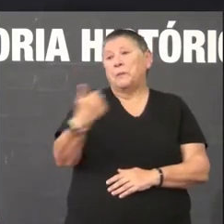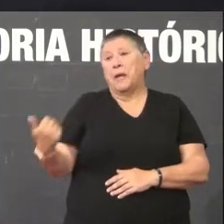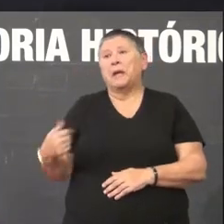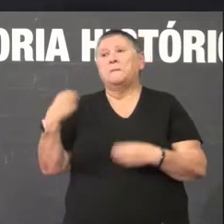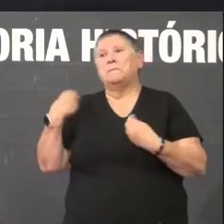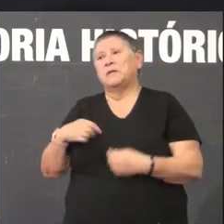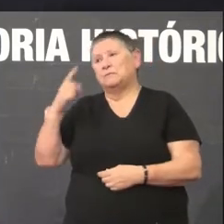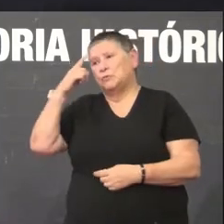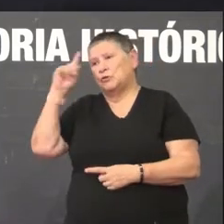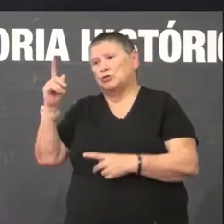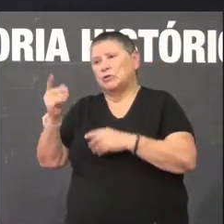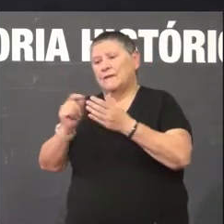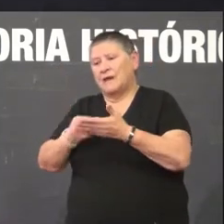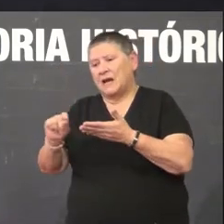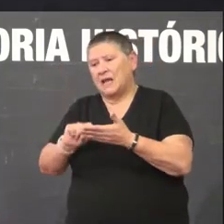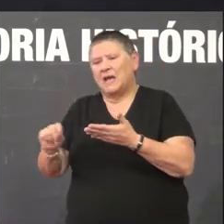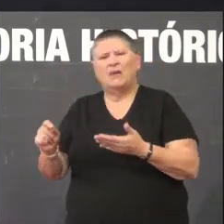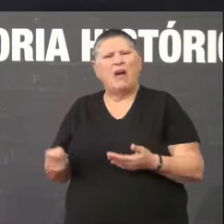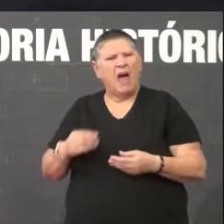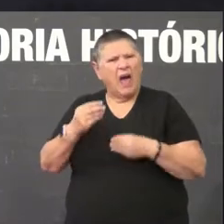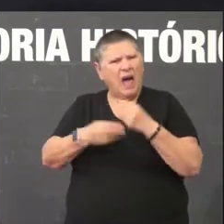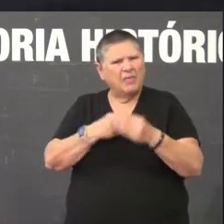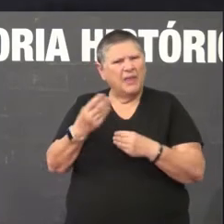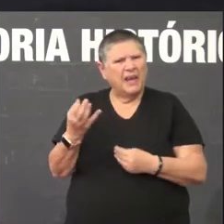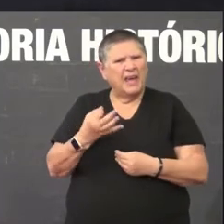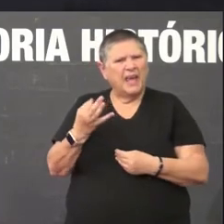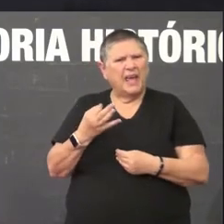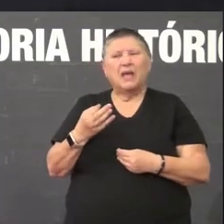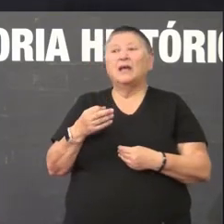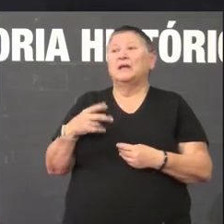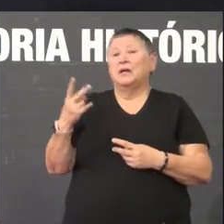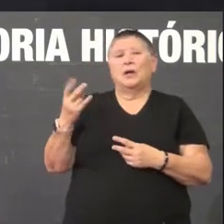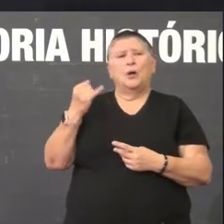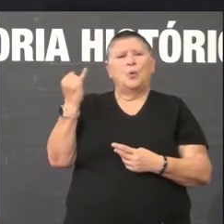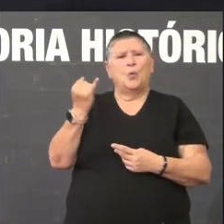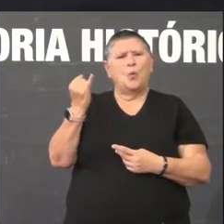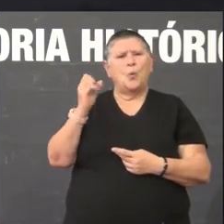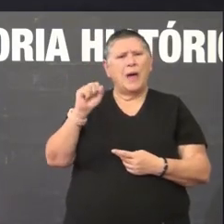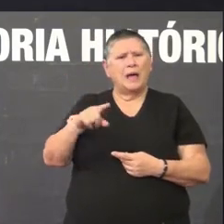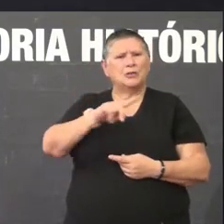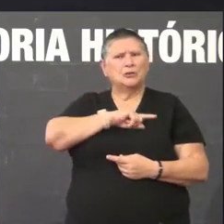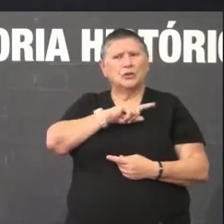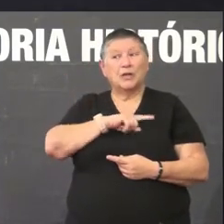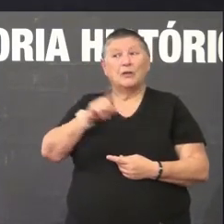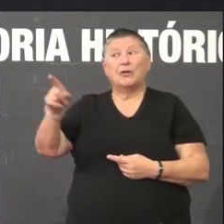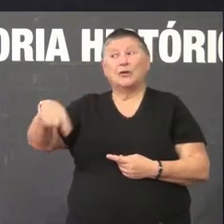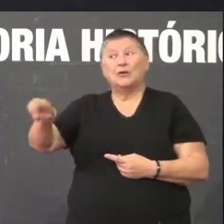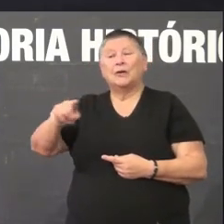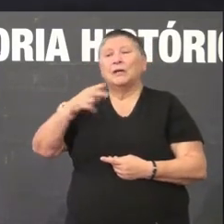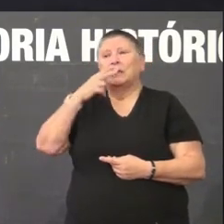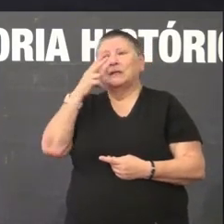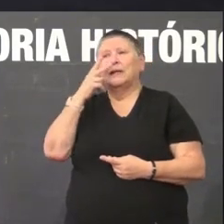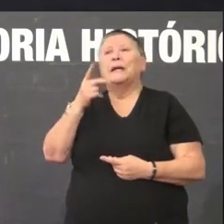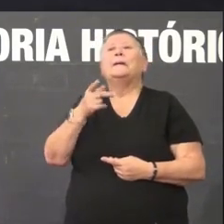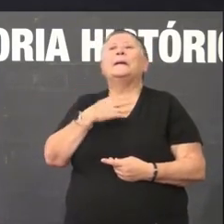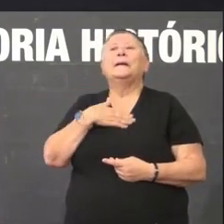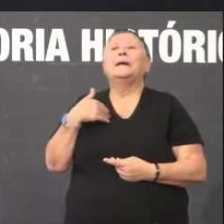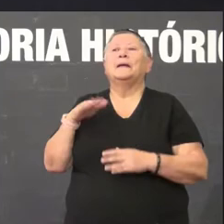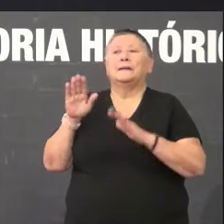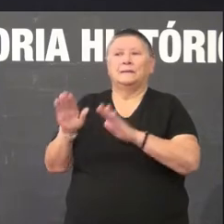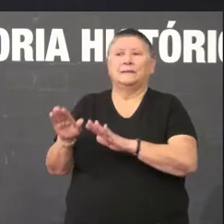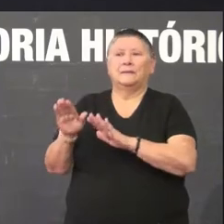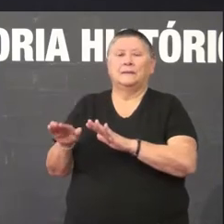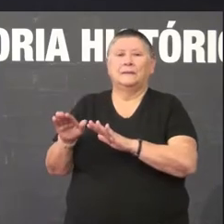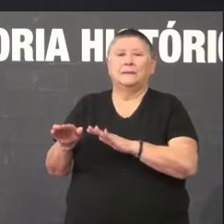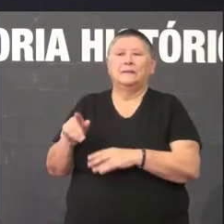facer contas. Son Juan Matalote e Juan Soldado. Interesa para que todo siga igual, porque o problema de Galicia